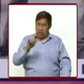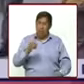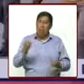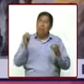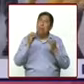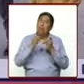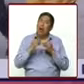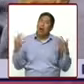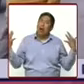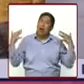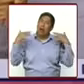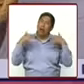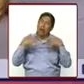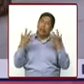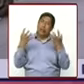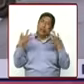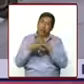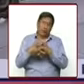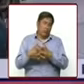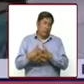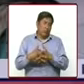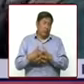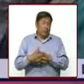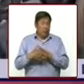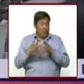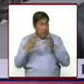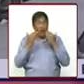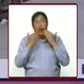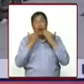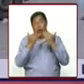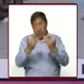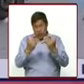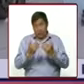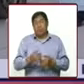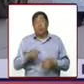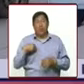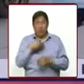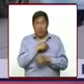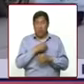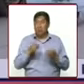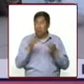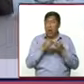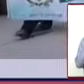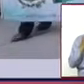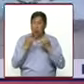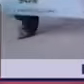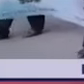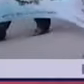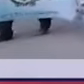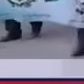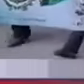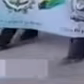más organizaciones sociales. Más adelante, gracias Álvaro, estaremos ampliando esta información.